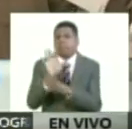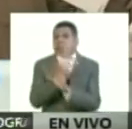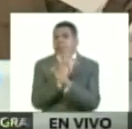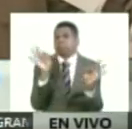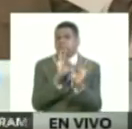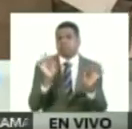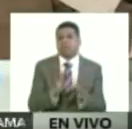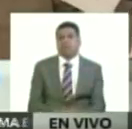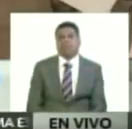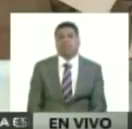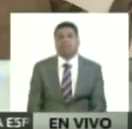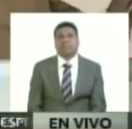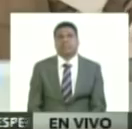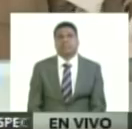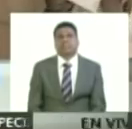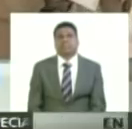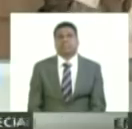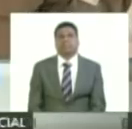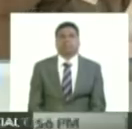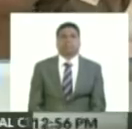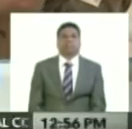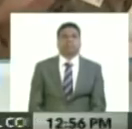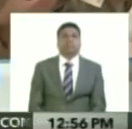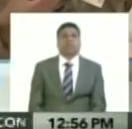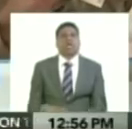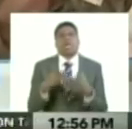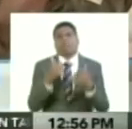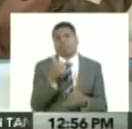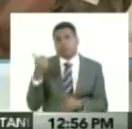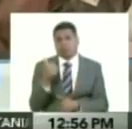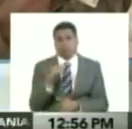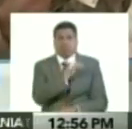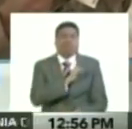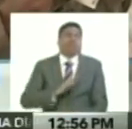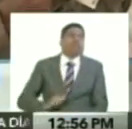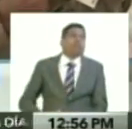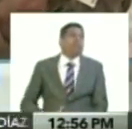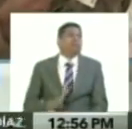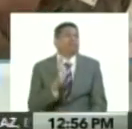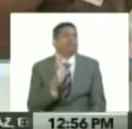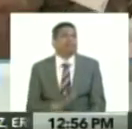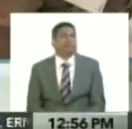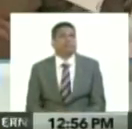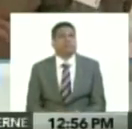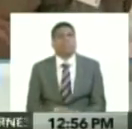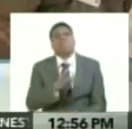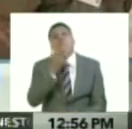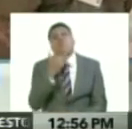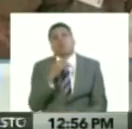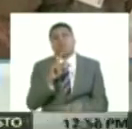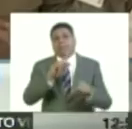historia de la República más vaga que se haya conocido. Es decir, que quitemos estas y quitemos estas.